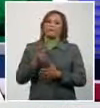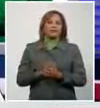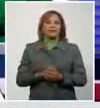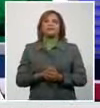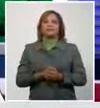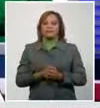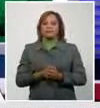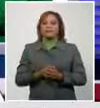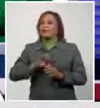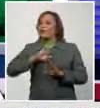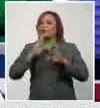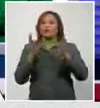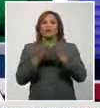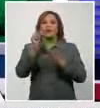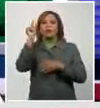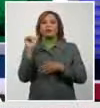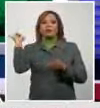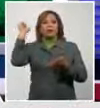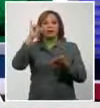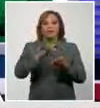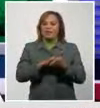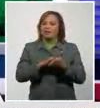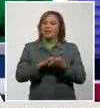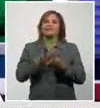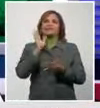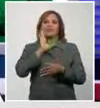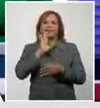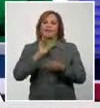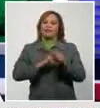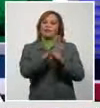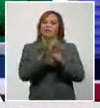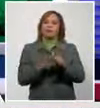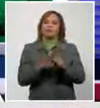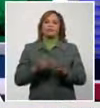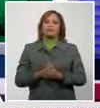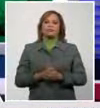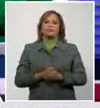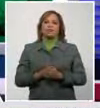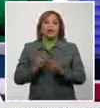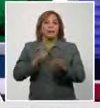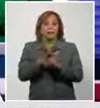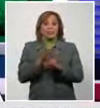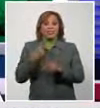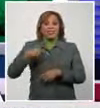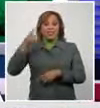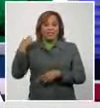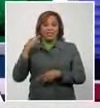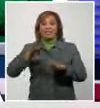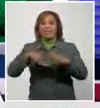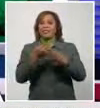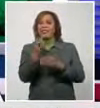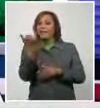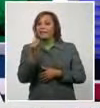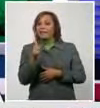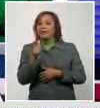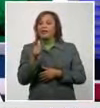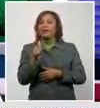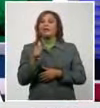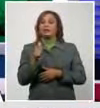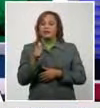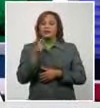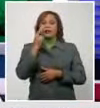Hoy, o a partir de ayer, día 10, a partir de ayer ya se